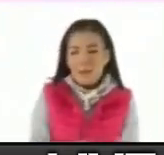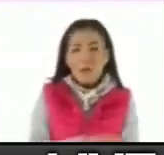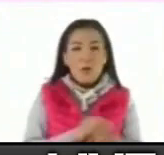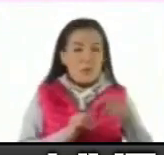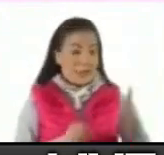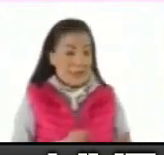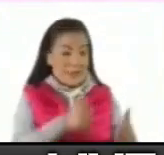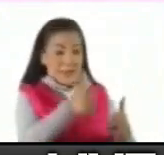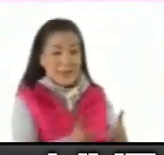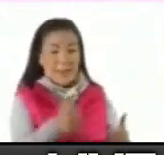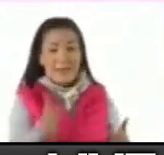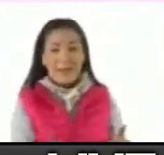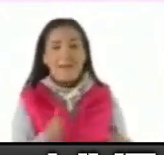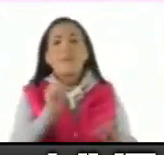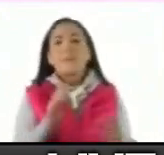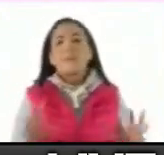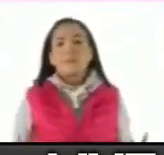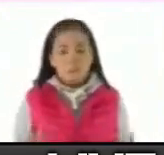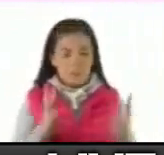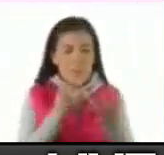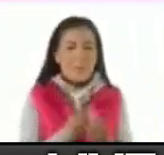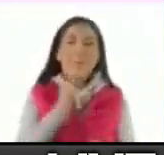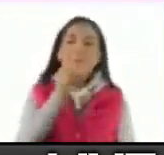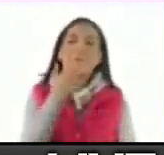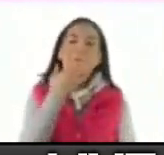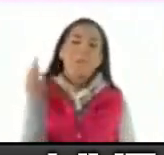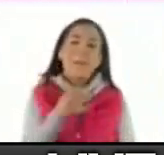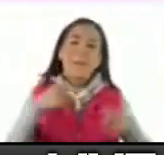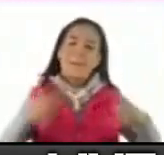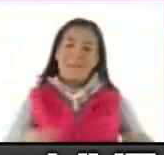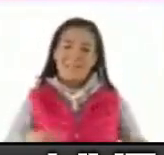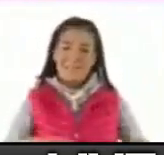los ingredientes y ahora es un delicioso pastel.